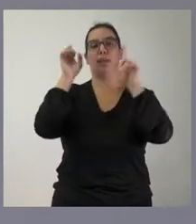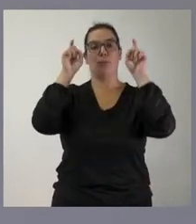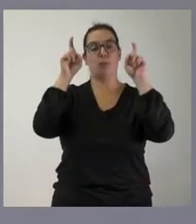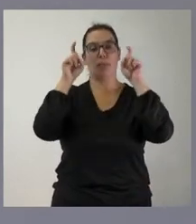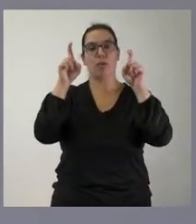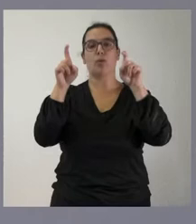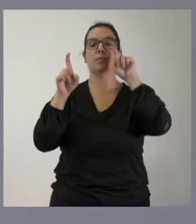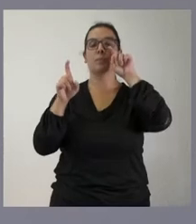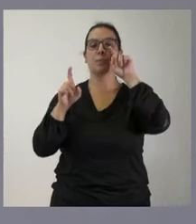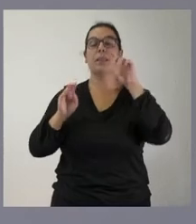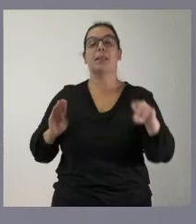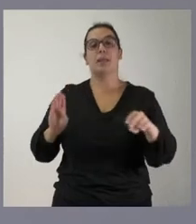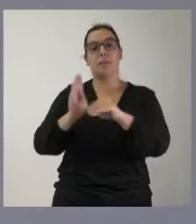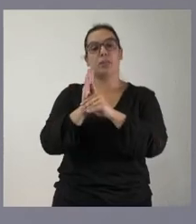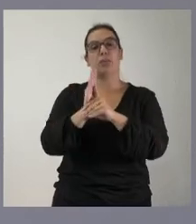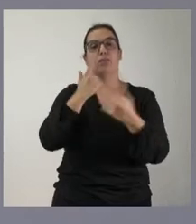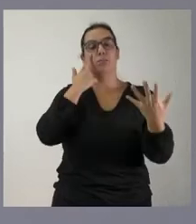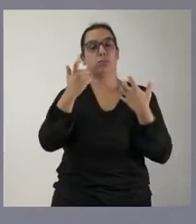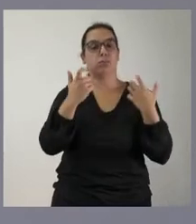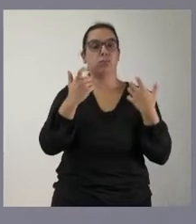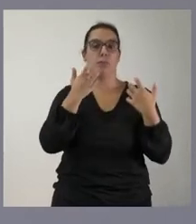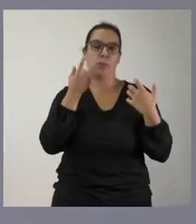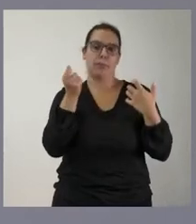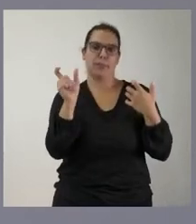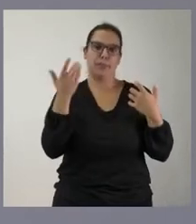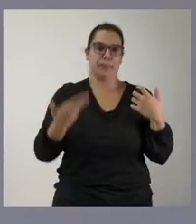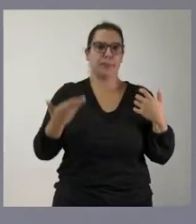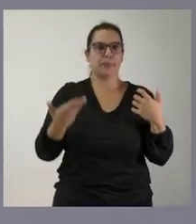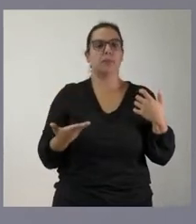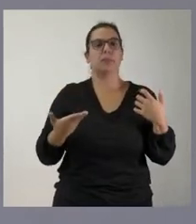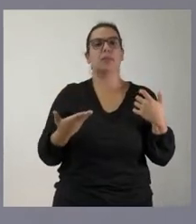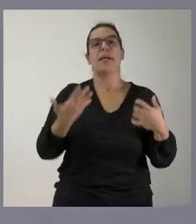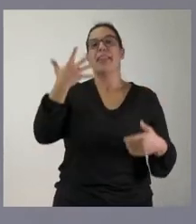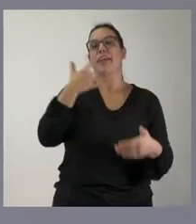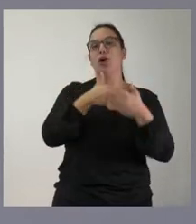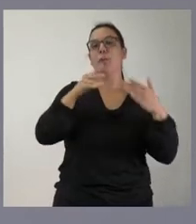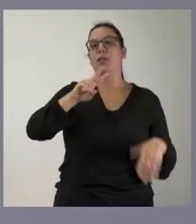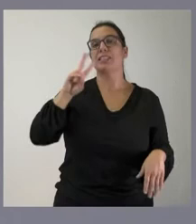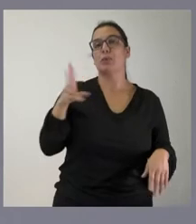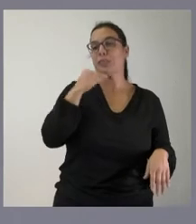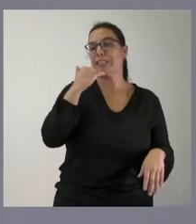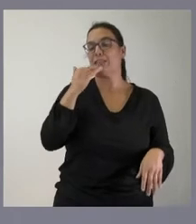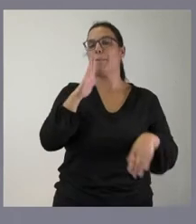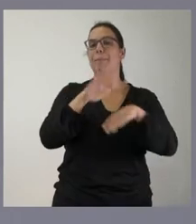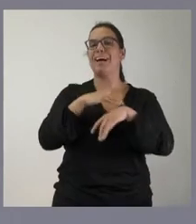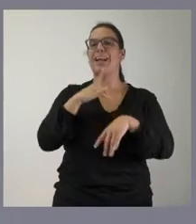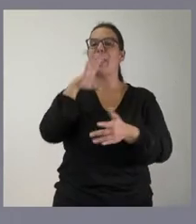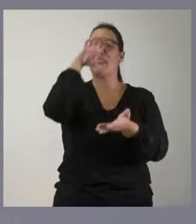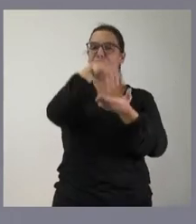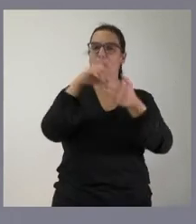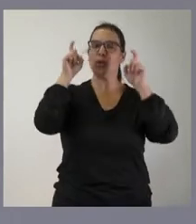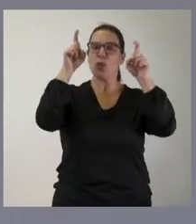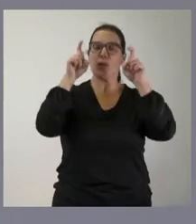una inversión aquí destacable por su importe y también por el destino de los mismos Son 5 millones de euros casi para un centro de Educación